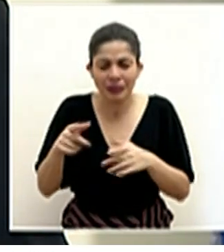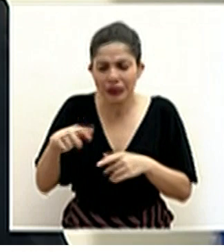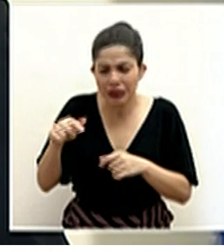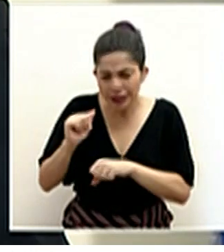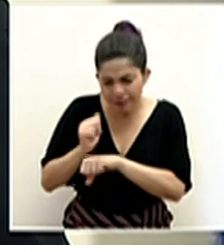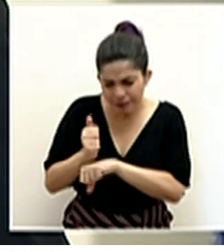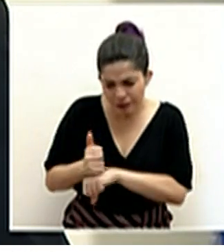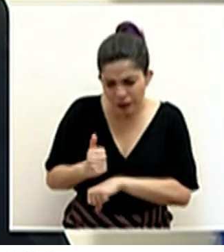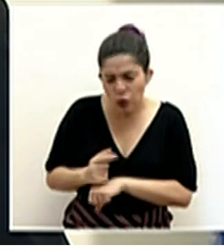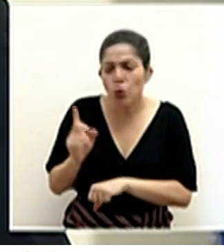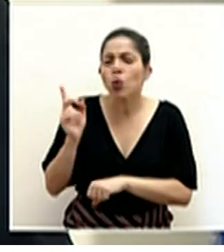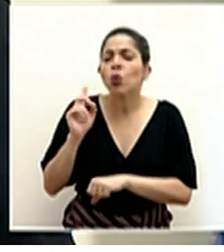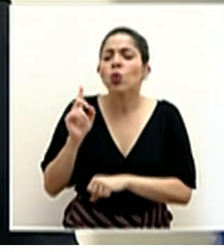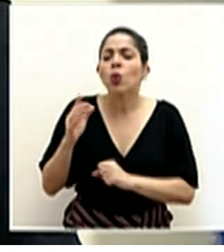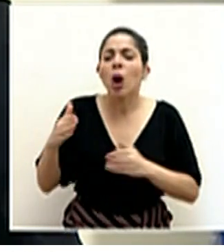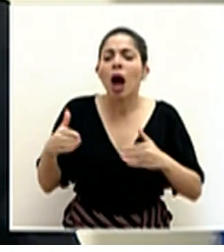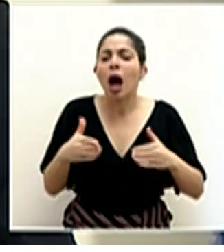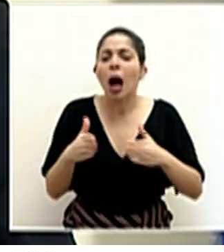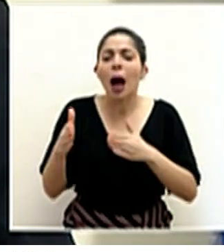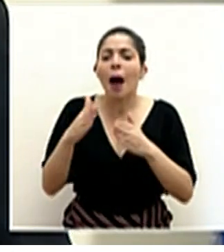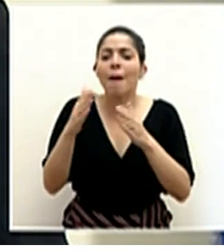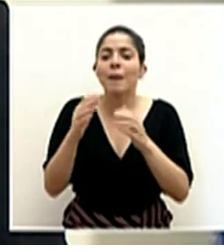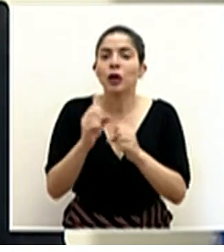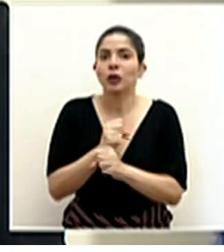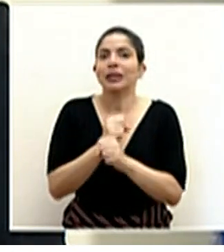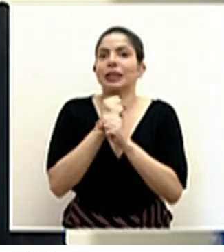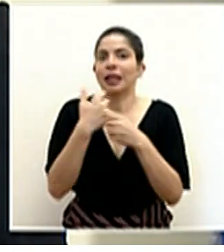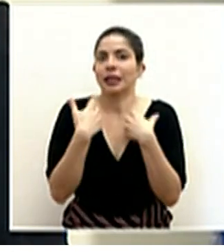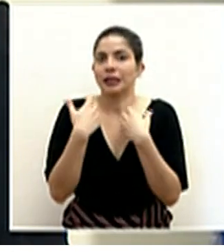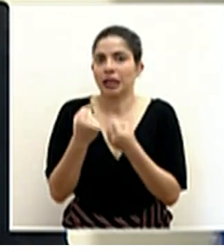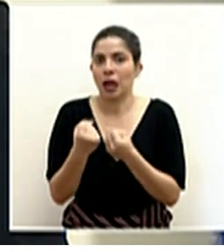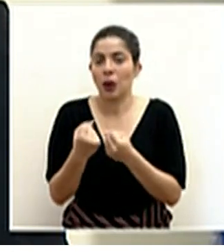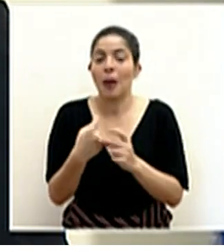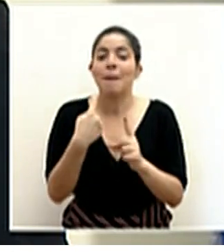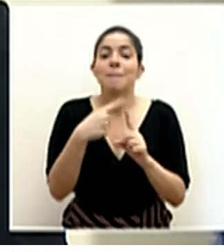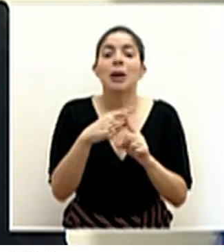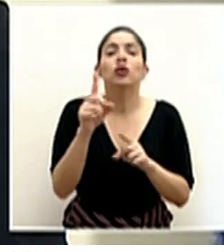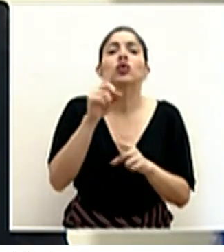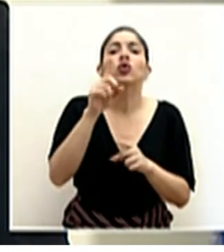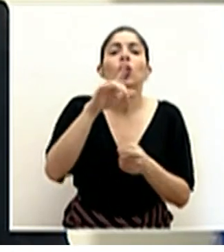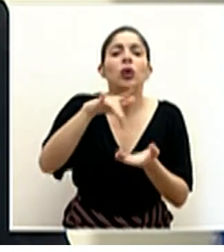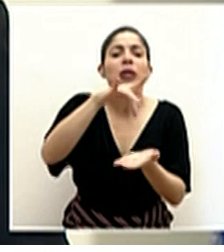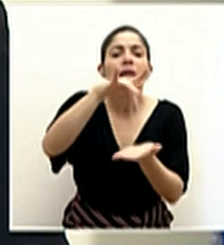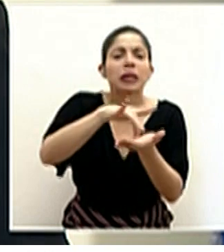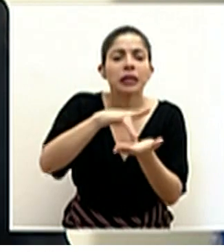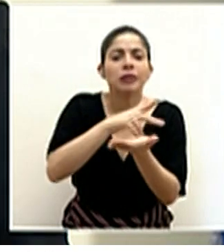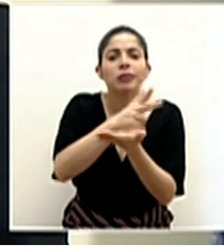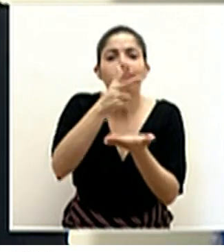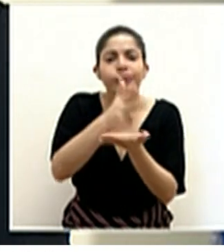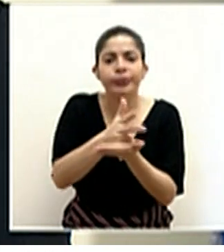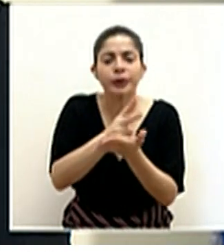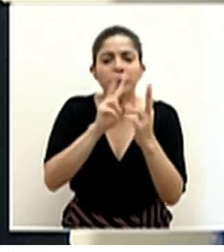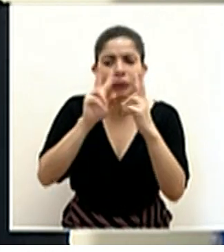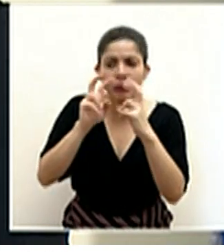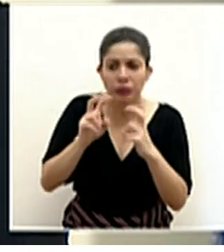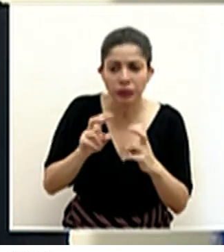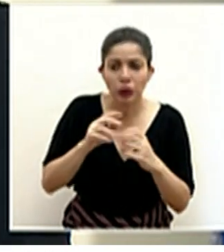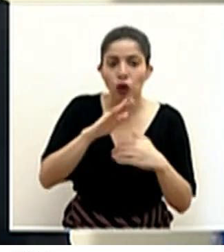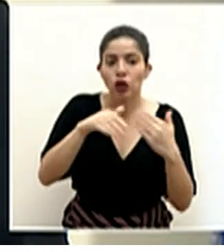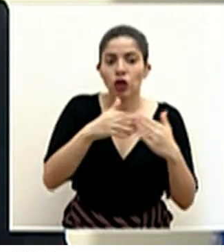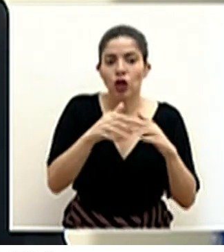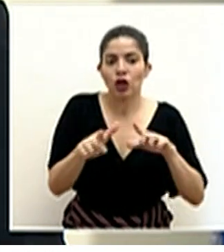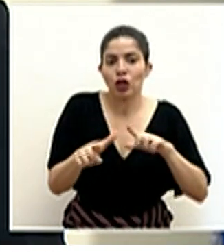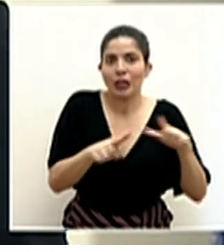la ruta sanitaria y los diferentes puntos de chequeo donde podremos tener la logística